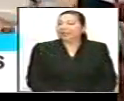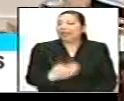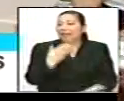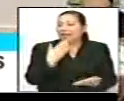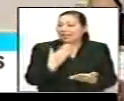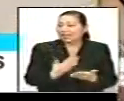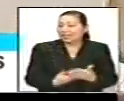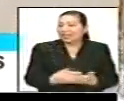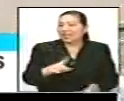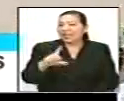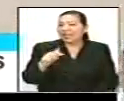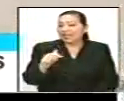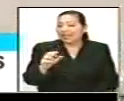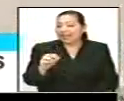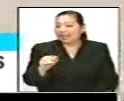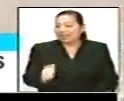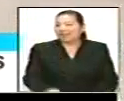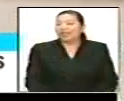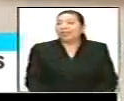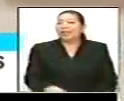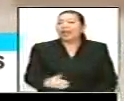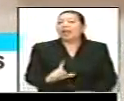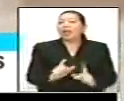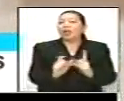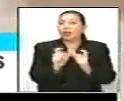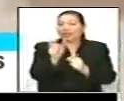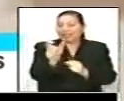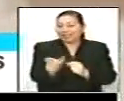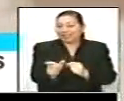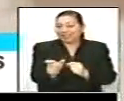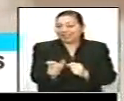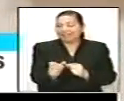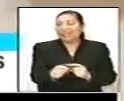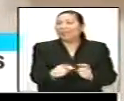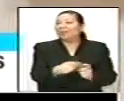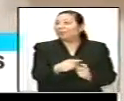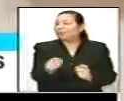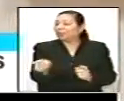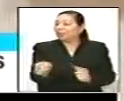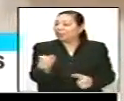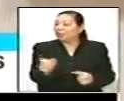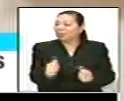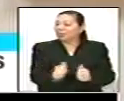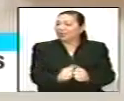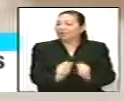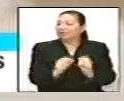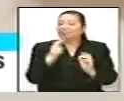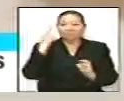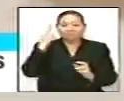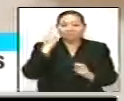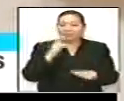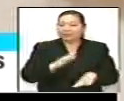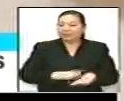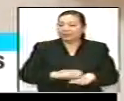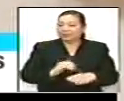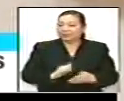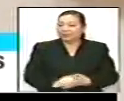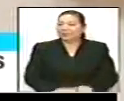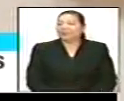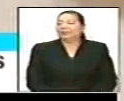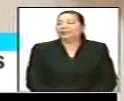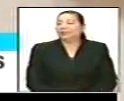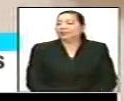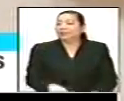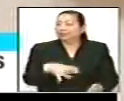Agradecer a Gladys, al congresista Guido Lombardi, Alejandro, por esta oportunidad de compartir con nosotros y reflexionar a partir de